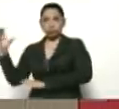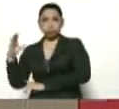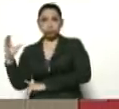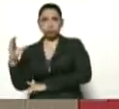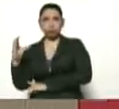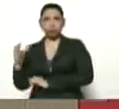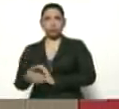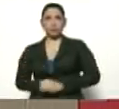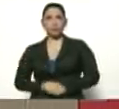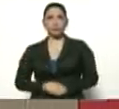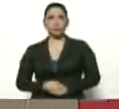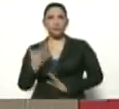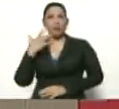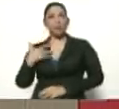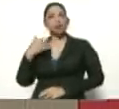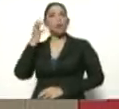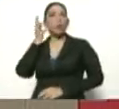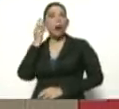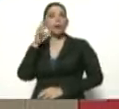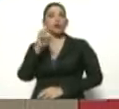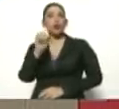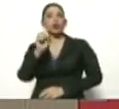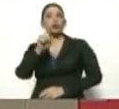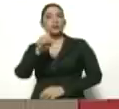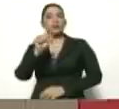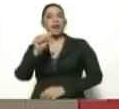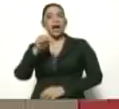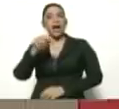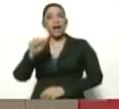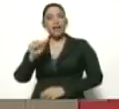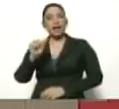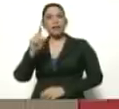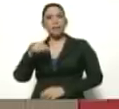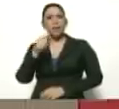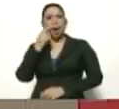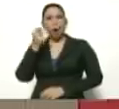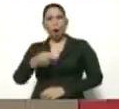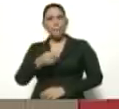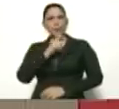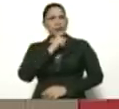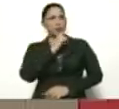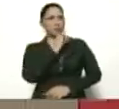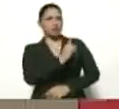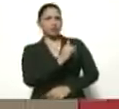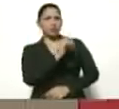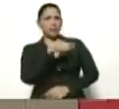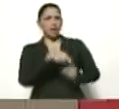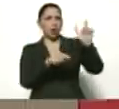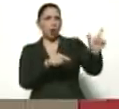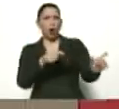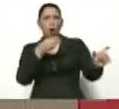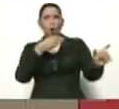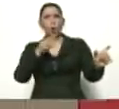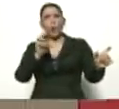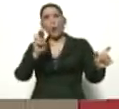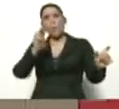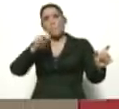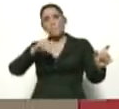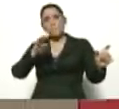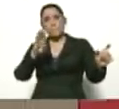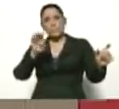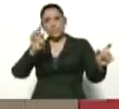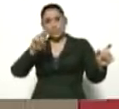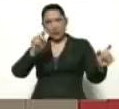cúcuta e incluso un testimonio de un señor llamado humberto calderón berti que señaló que este hombre vergara y esta señora